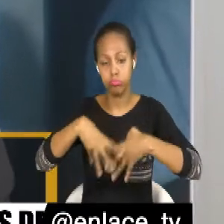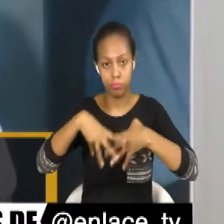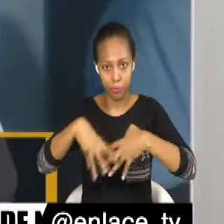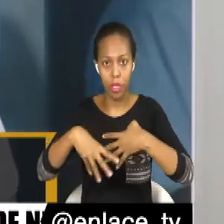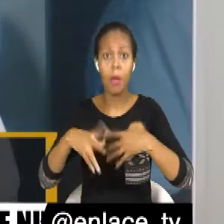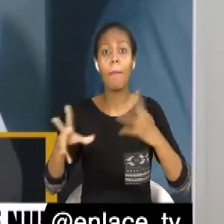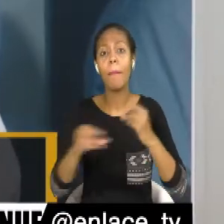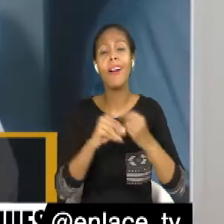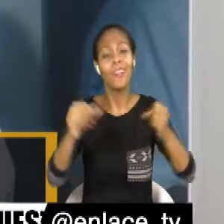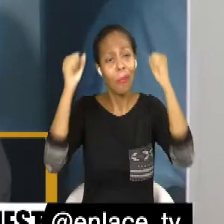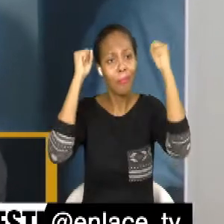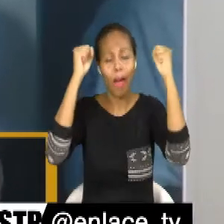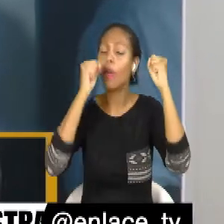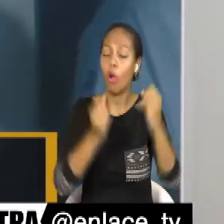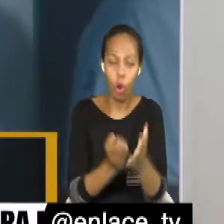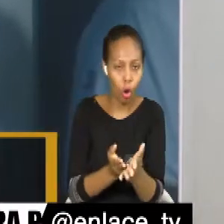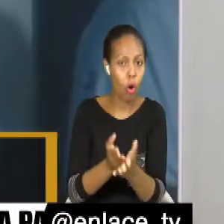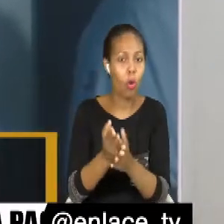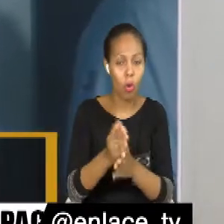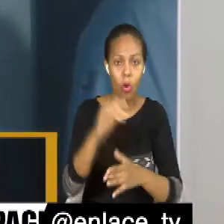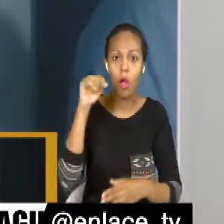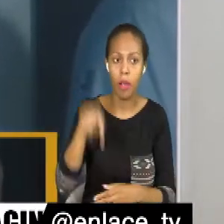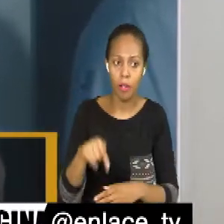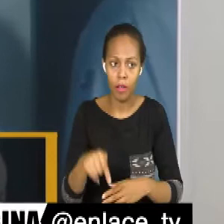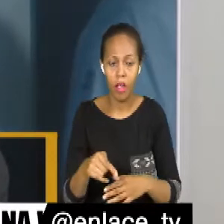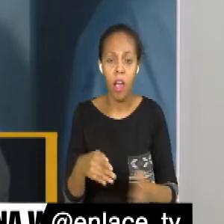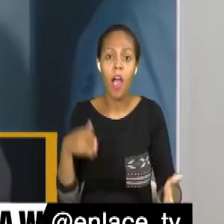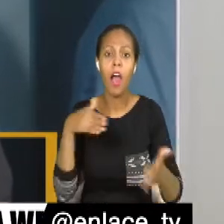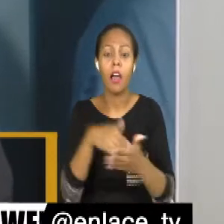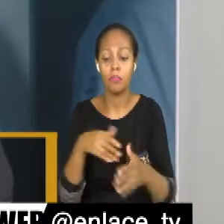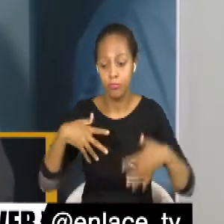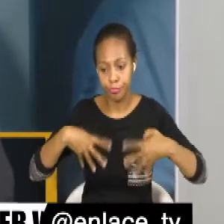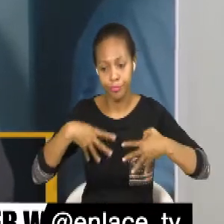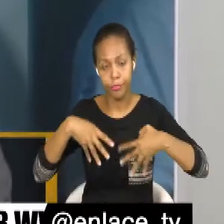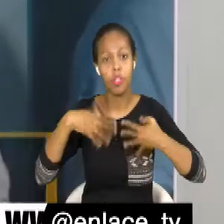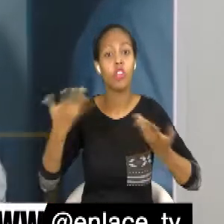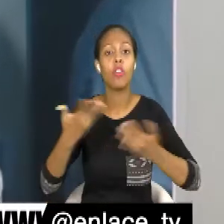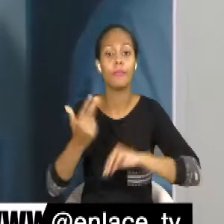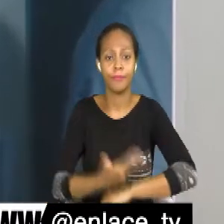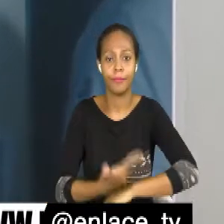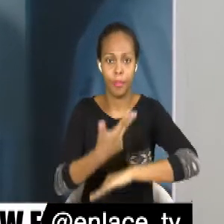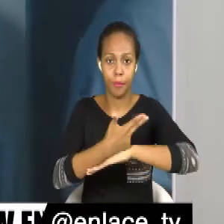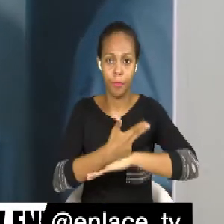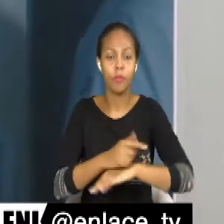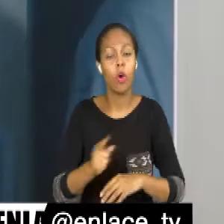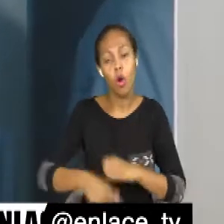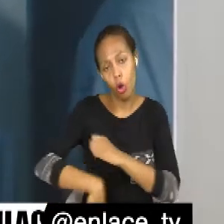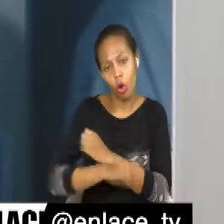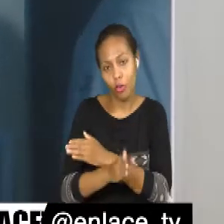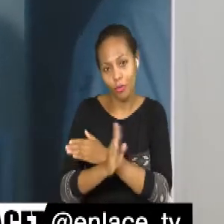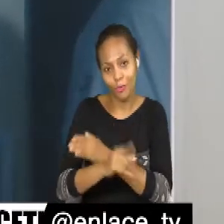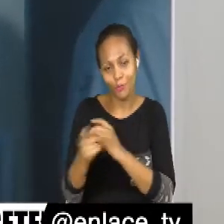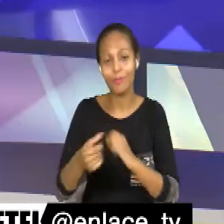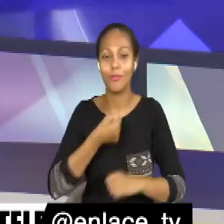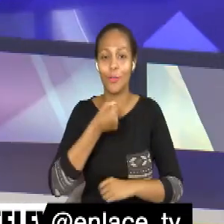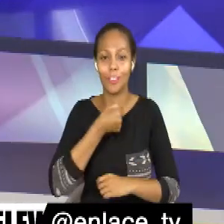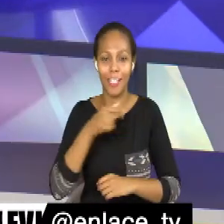y aquí en Barranca Bermeja esta jornada que irá hasta el Parque Camilo Torres Restrepo. Continúen ustedes con más noticias en estudio, muy buenas tardes.